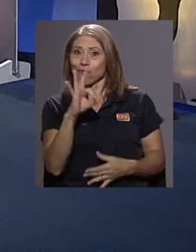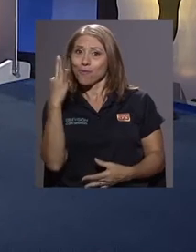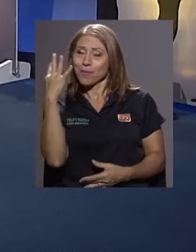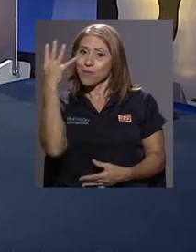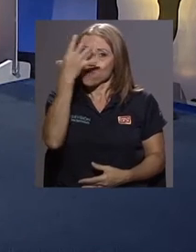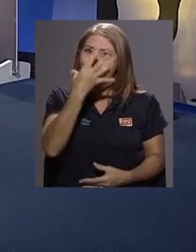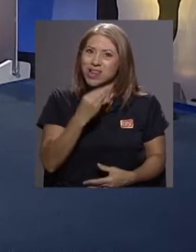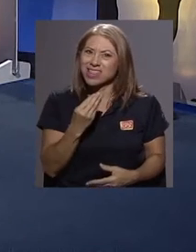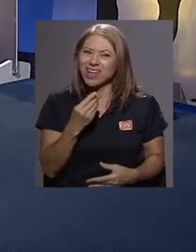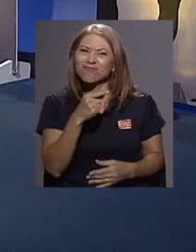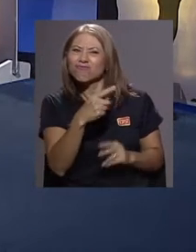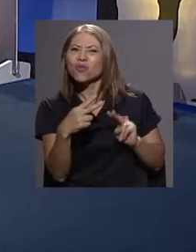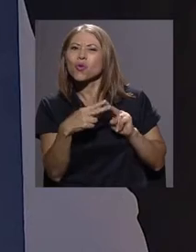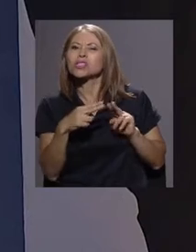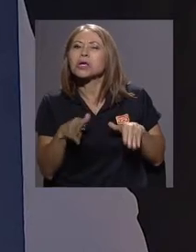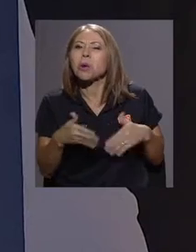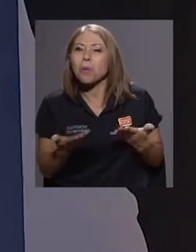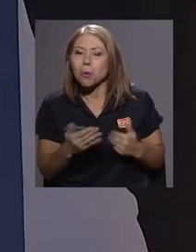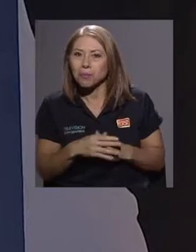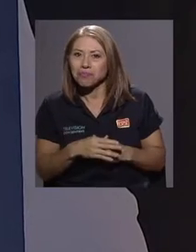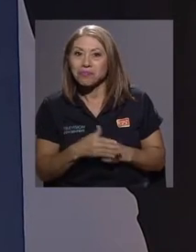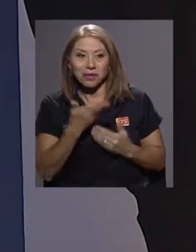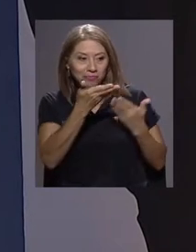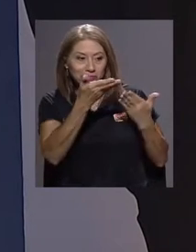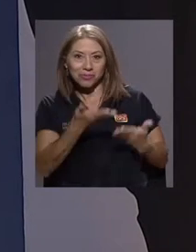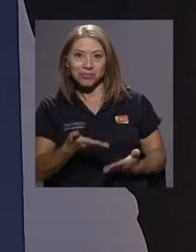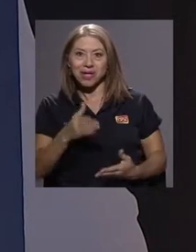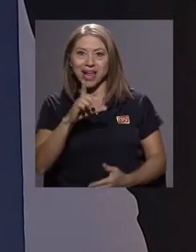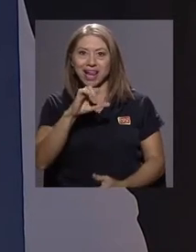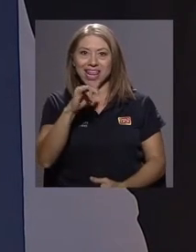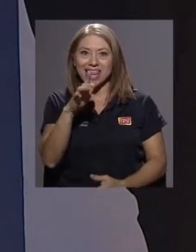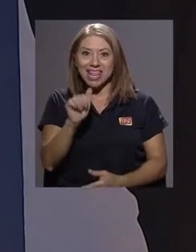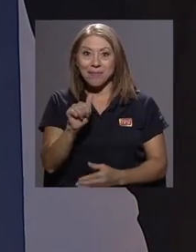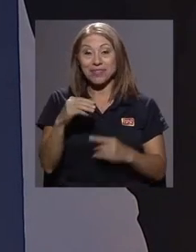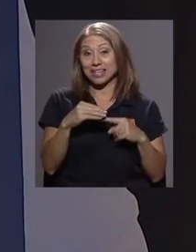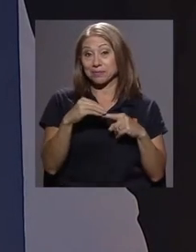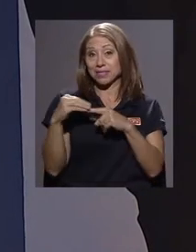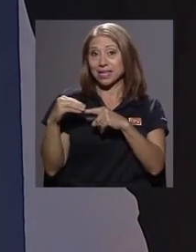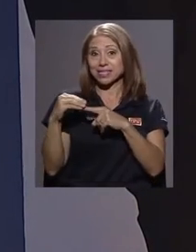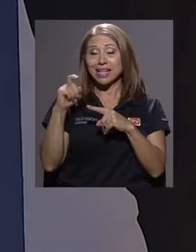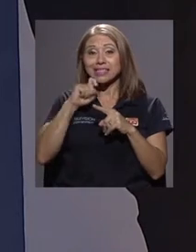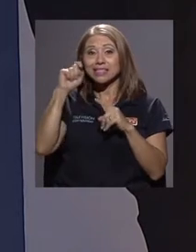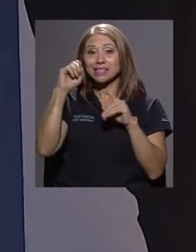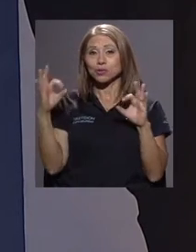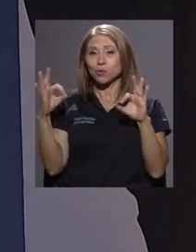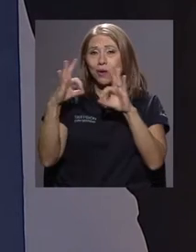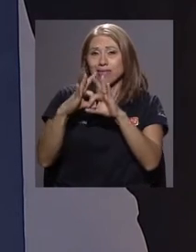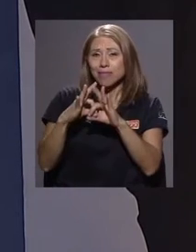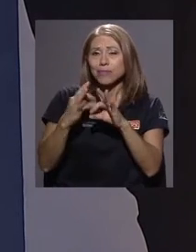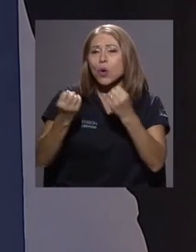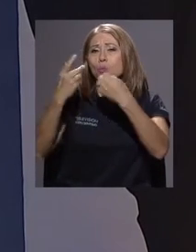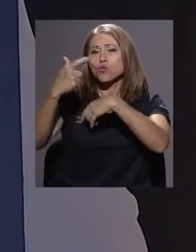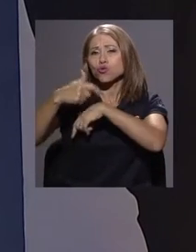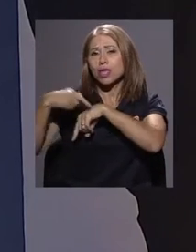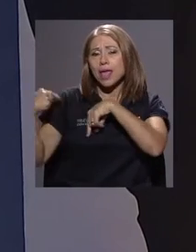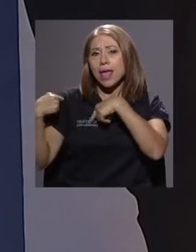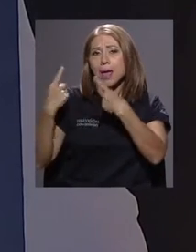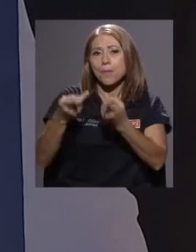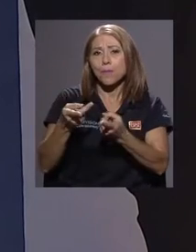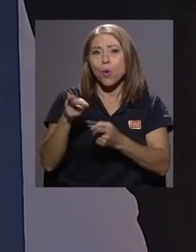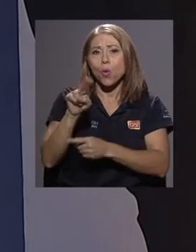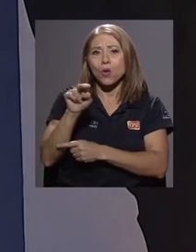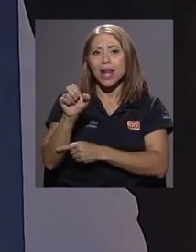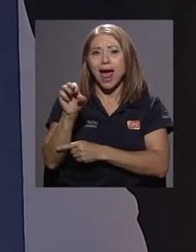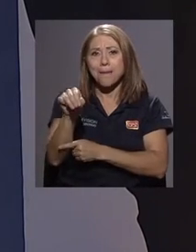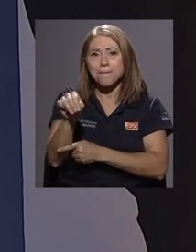conocí doña ligia aunque es especialista en sexualidad y tiene mucho tiempo de estar en la unam en mexico